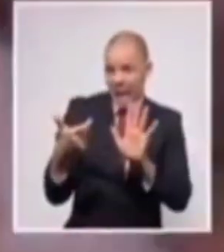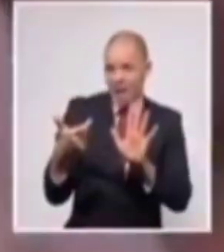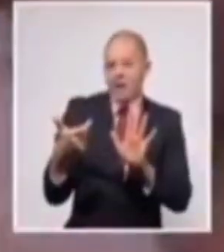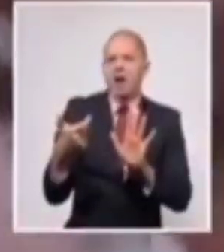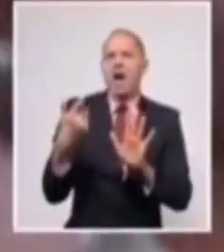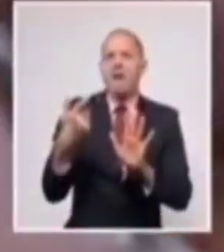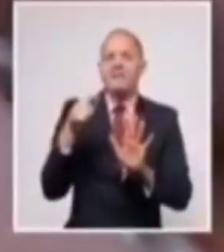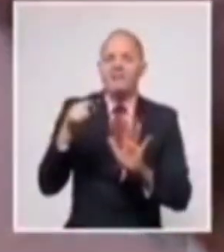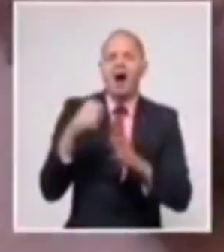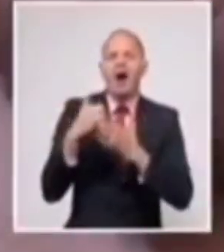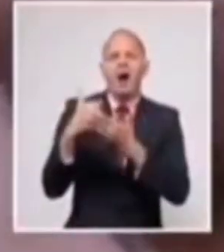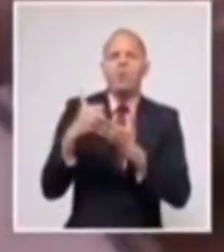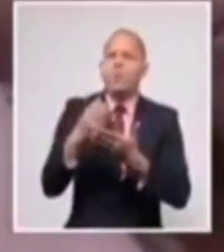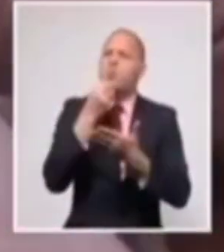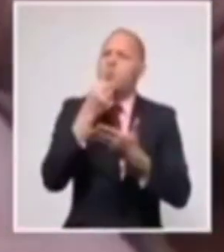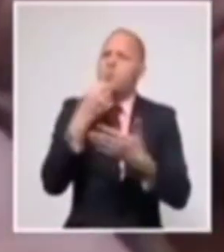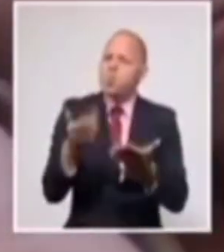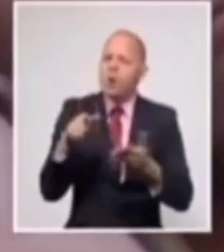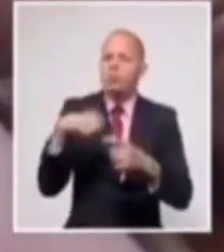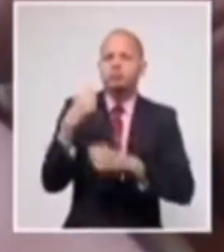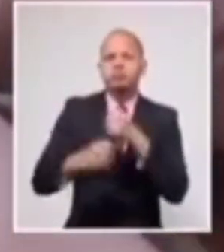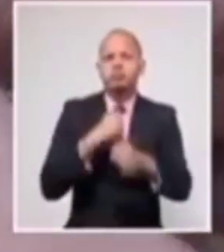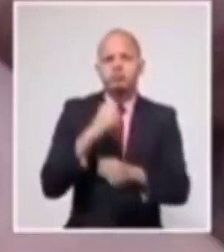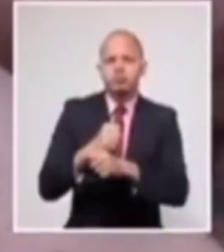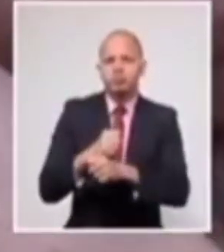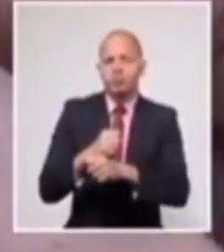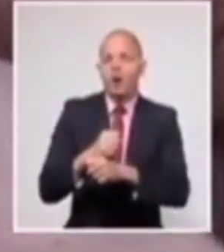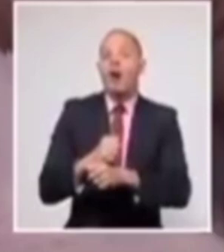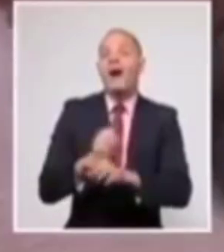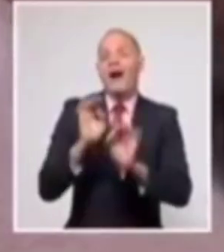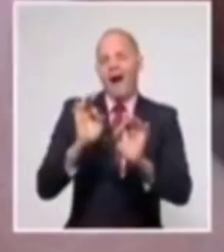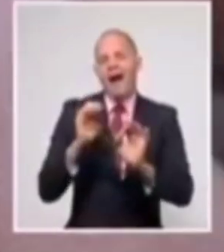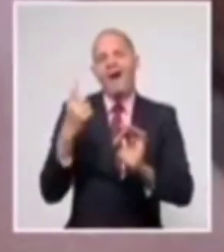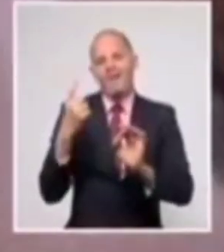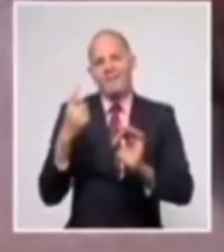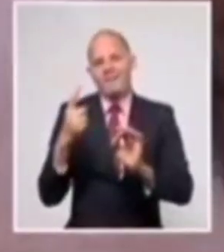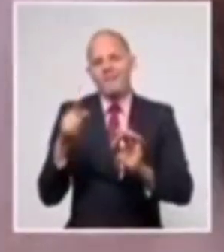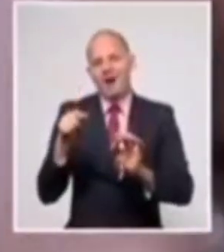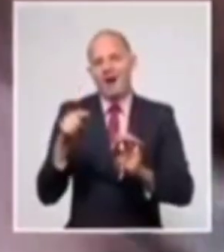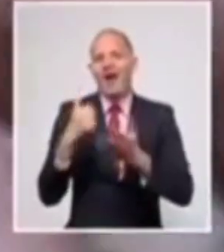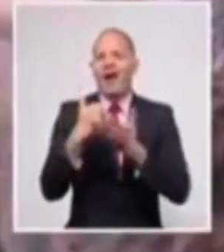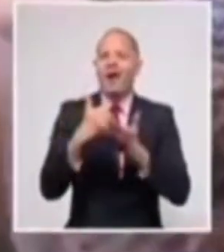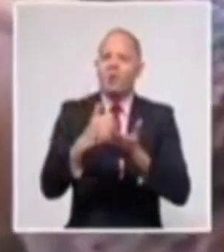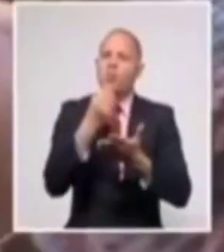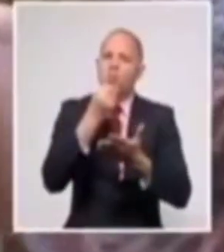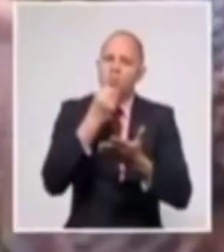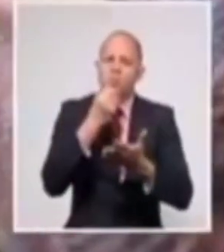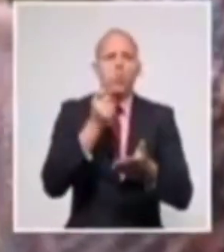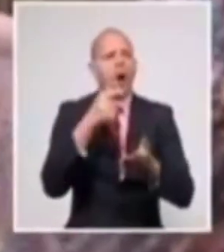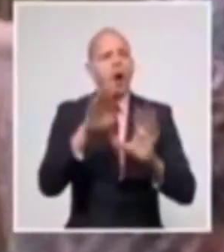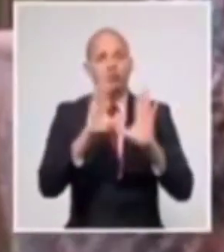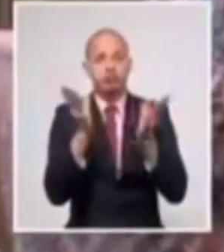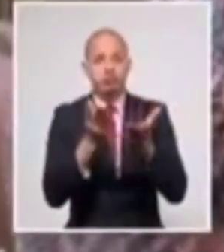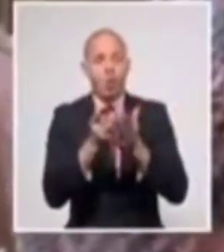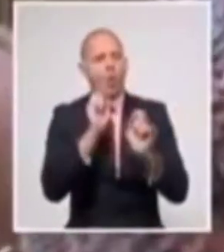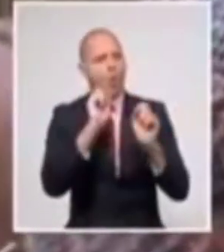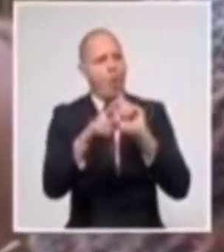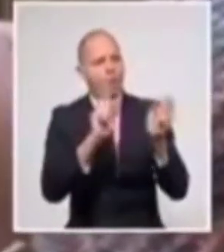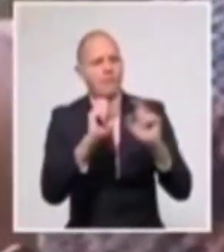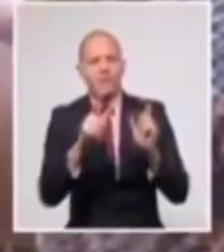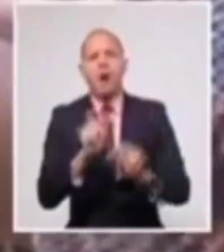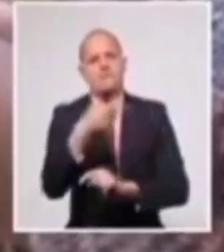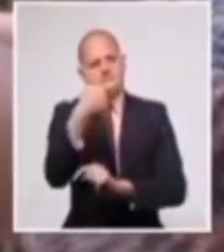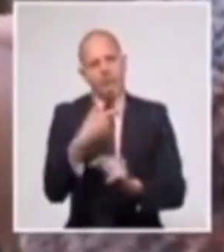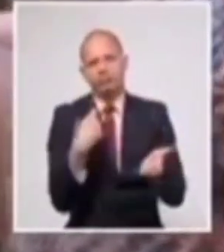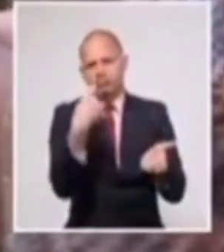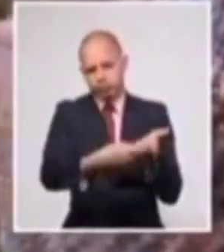y se preserven los equilibrios macroeconómicos implicaría un tipo de cambio que hacer que la oferta y la demanda de divisas la